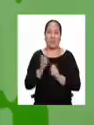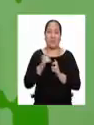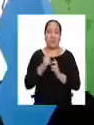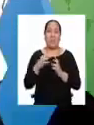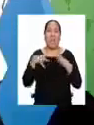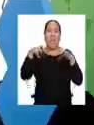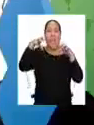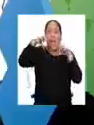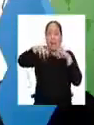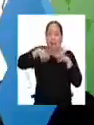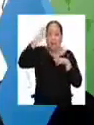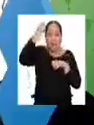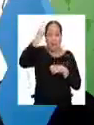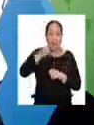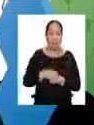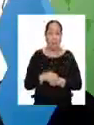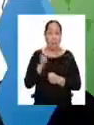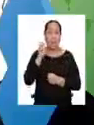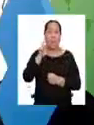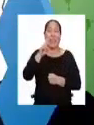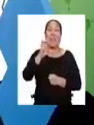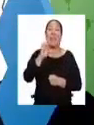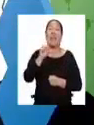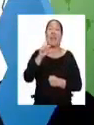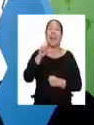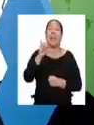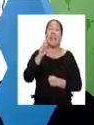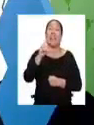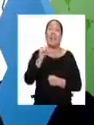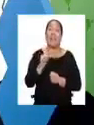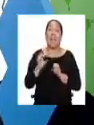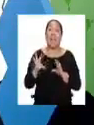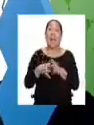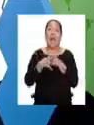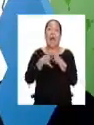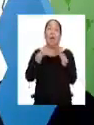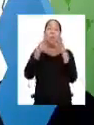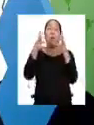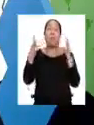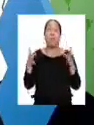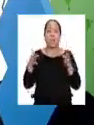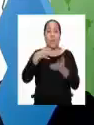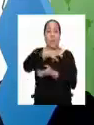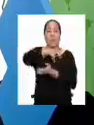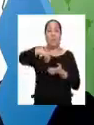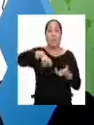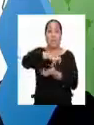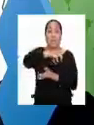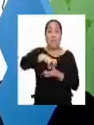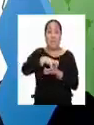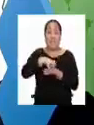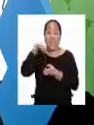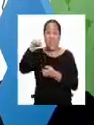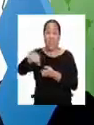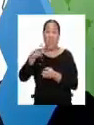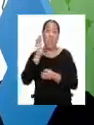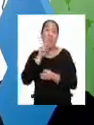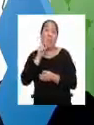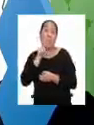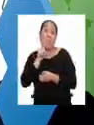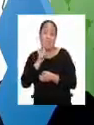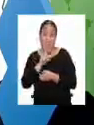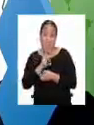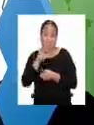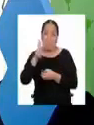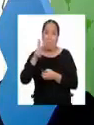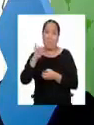todo bien. No. La realidad aumentada es un fenómeno muy singular que mezcla el mundo virtual con el real. Exacto. Con ella vemos